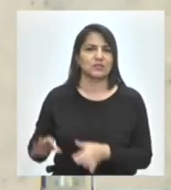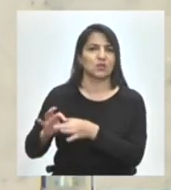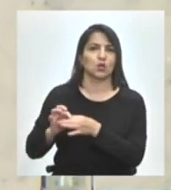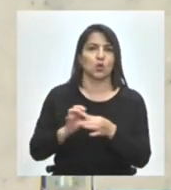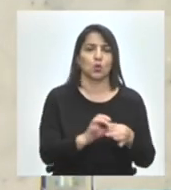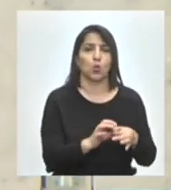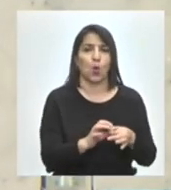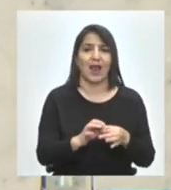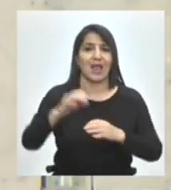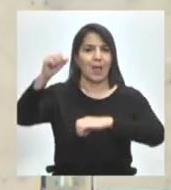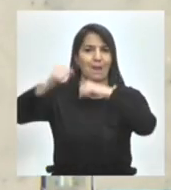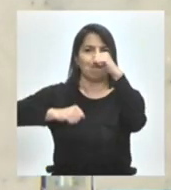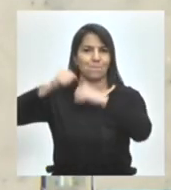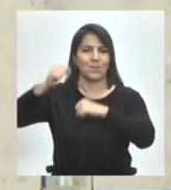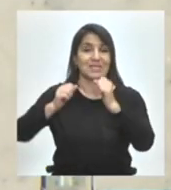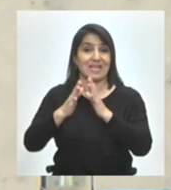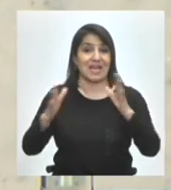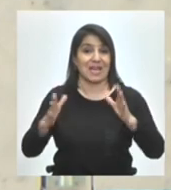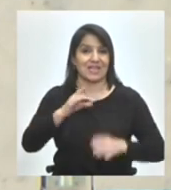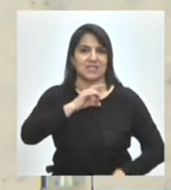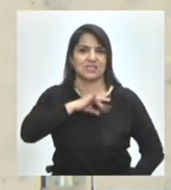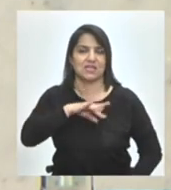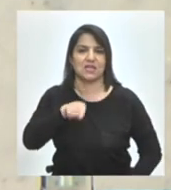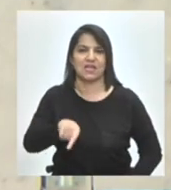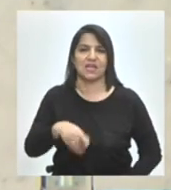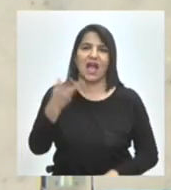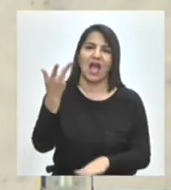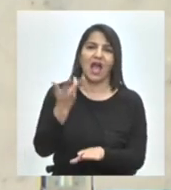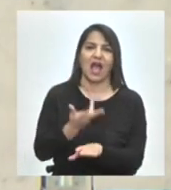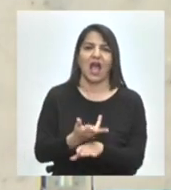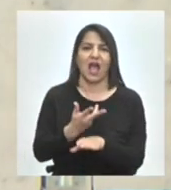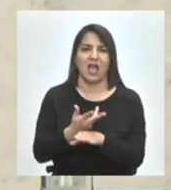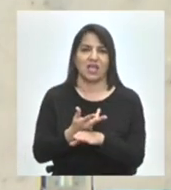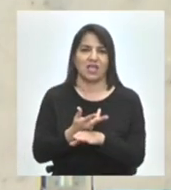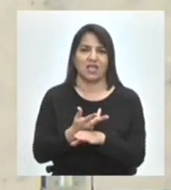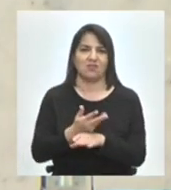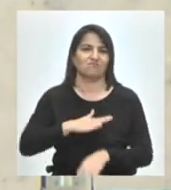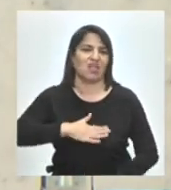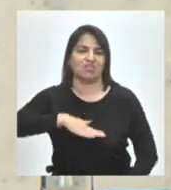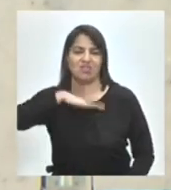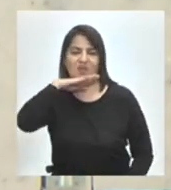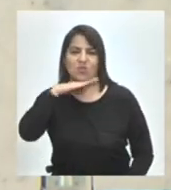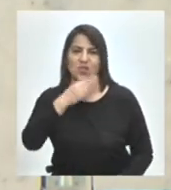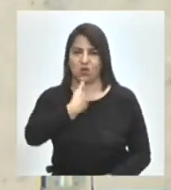los grandes empresarios de nuestro país, tienen una gran deuda con nuestra patria.